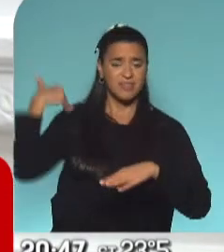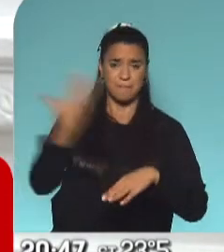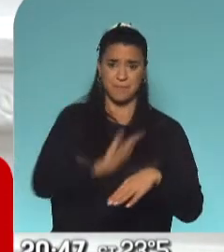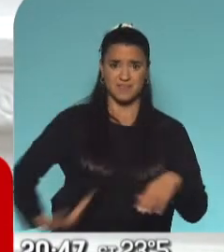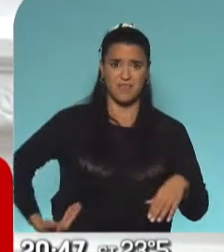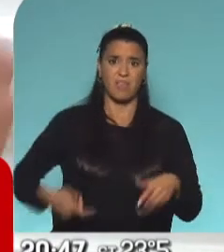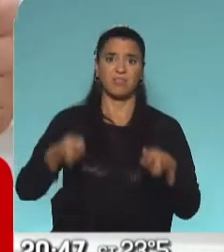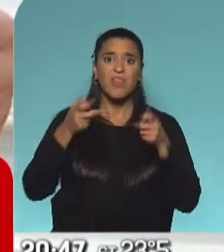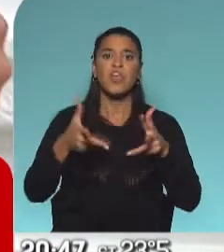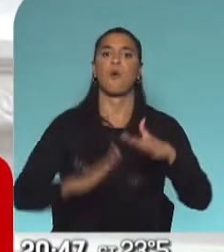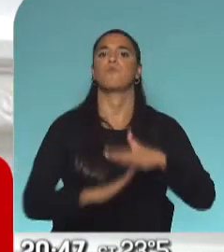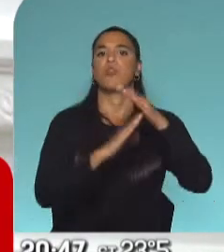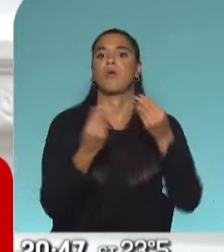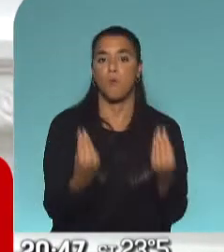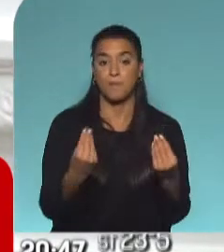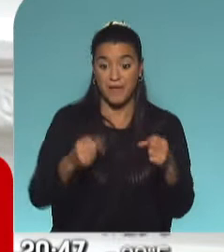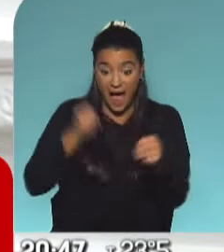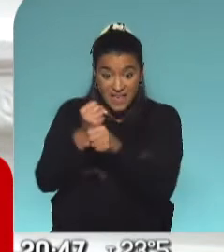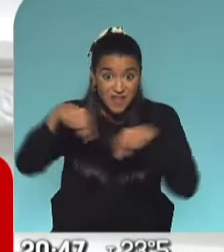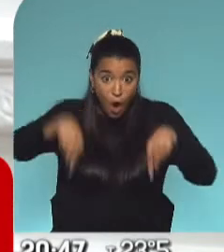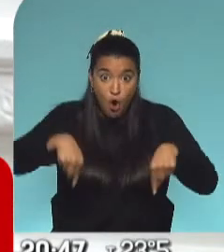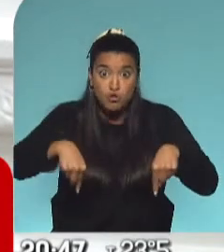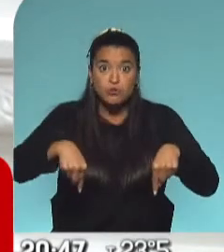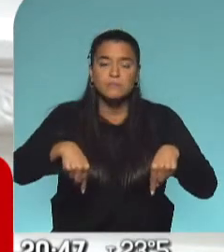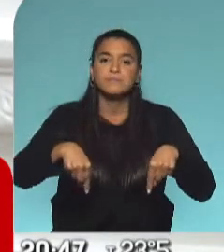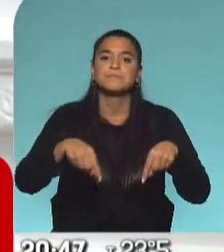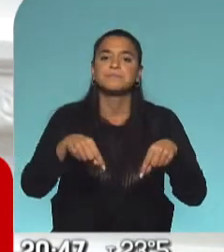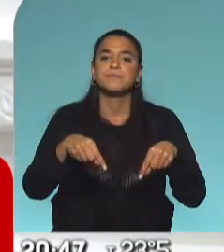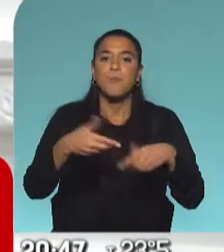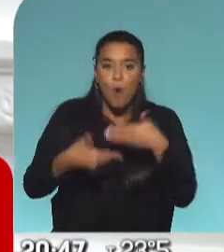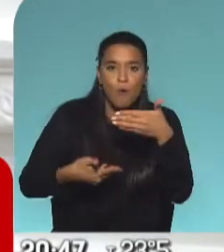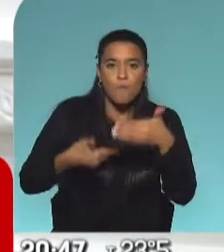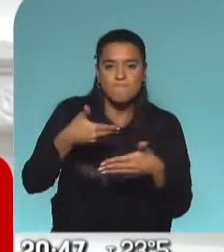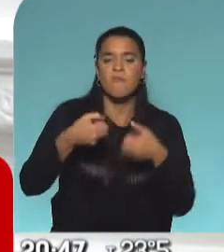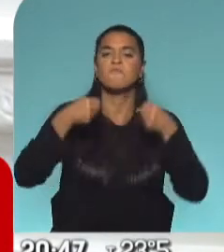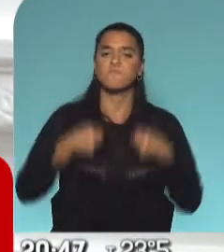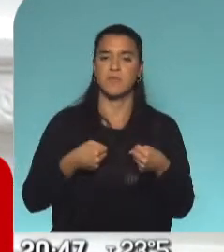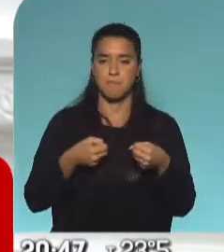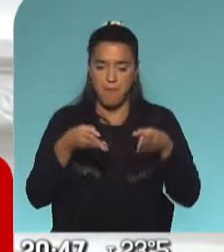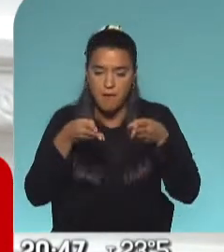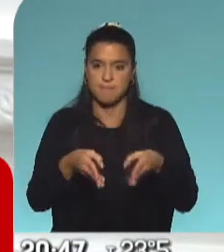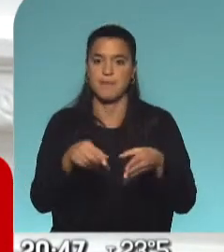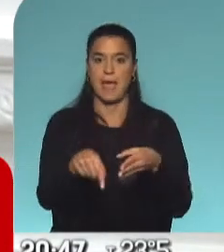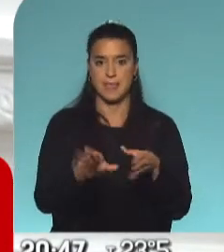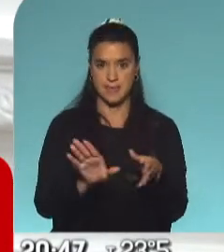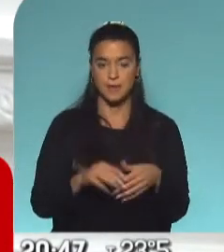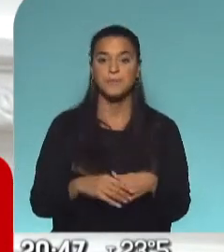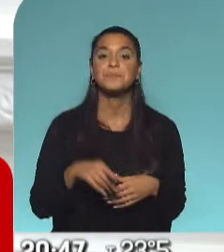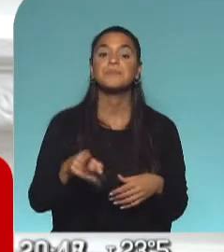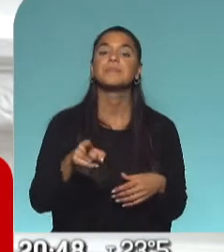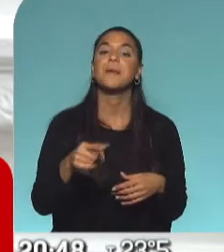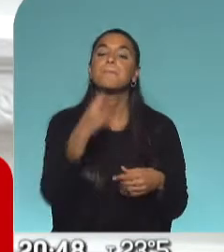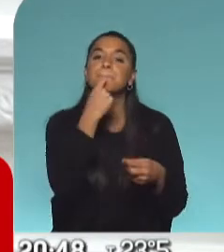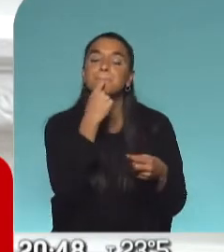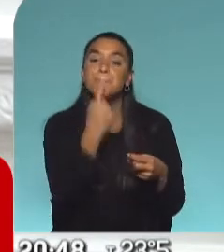de la Nación y que al día de hoy empezamos a dar un paso más firme en esa dirección. Y le hacía esa segunda